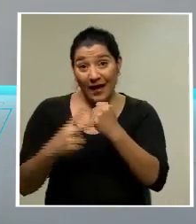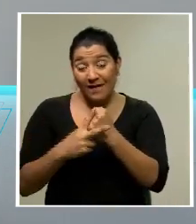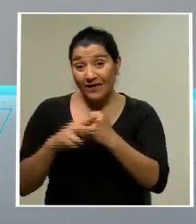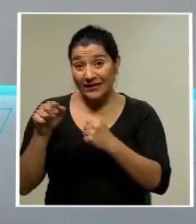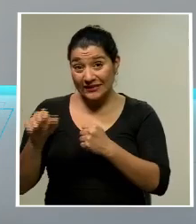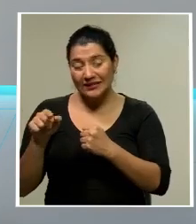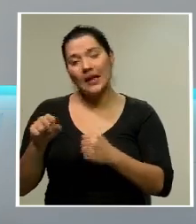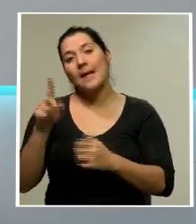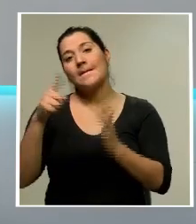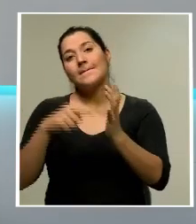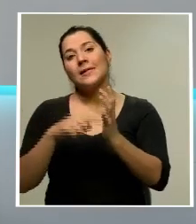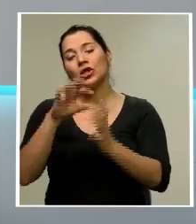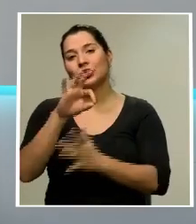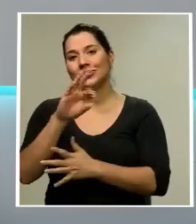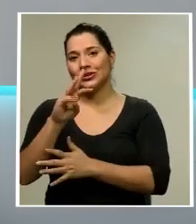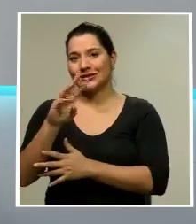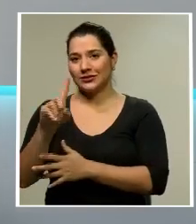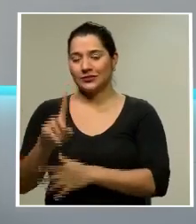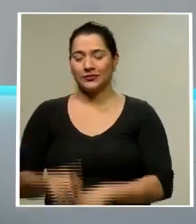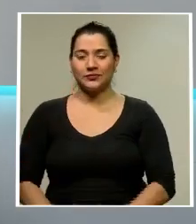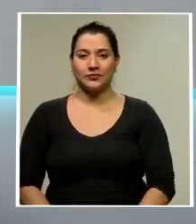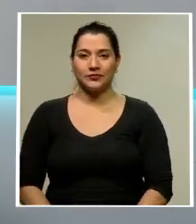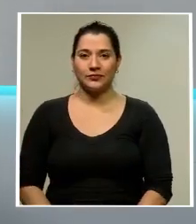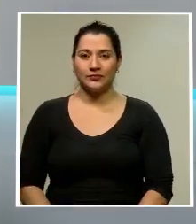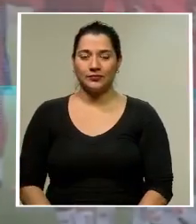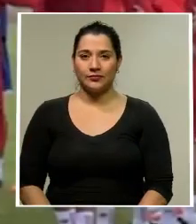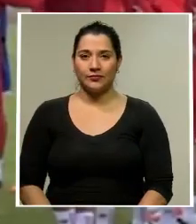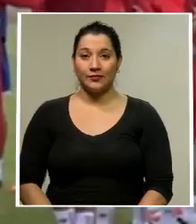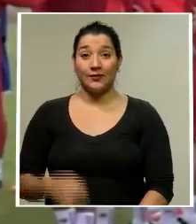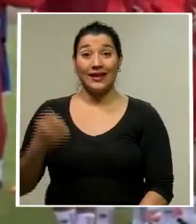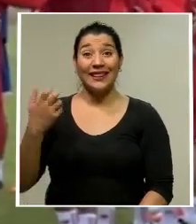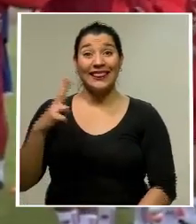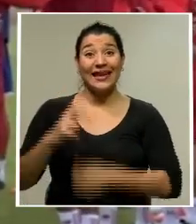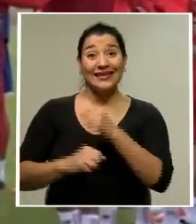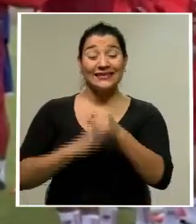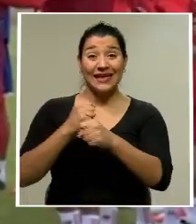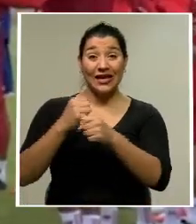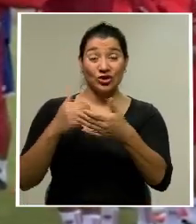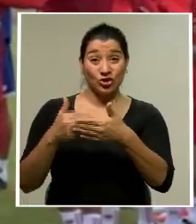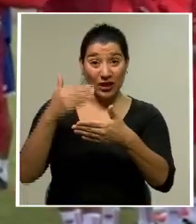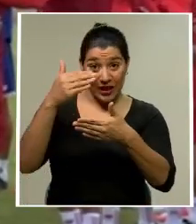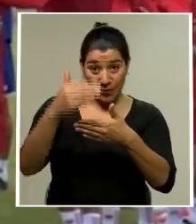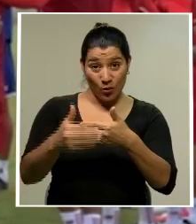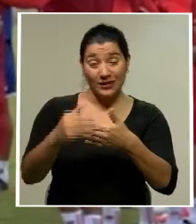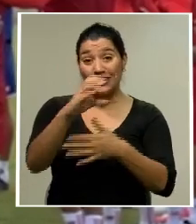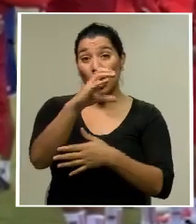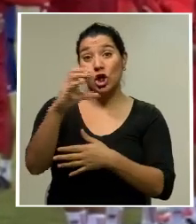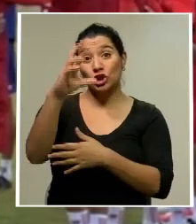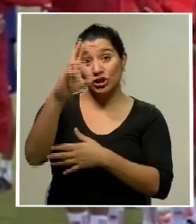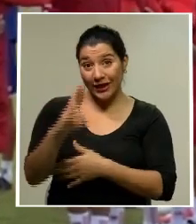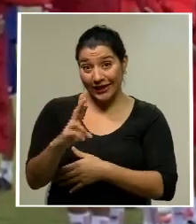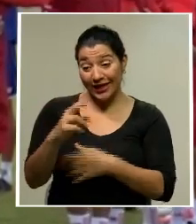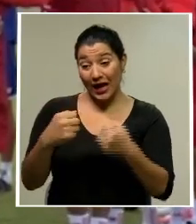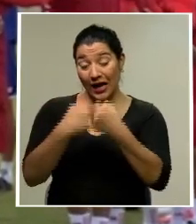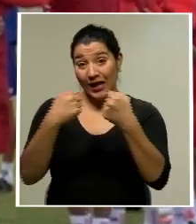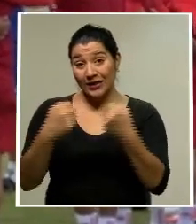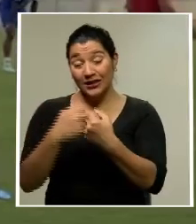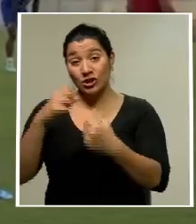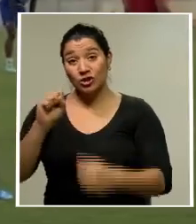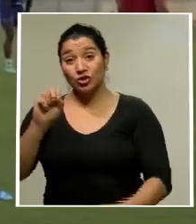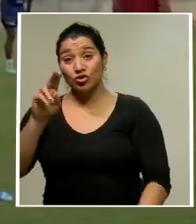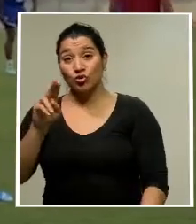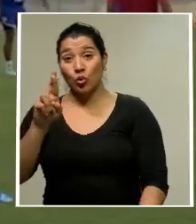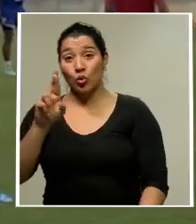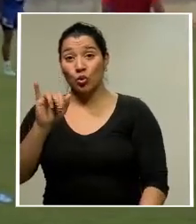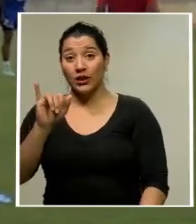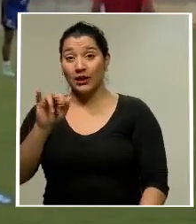en 1961. 13 años después de su último enfrentamiento, Costa Rica y Surinam se verán de nuevo las caras, solo